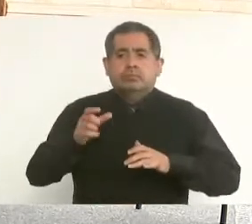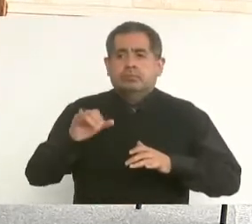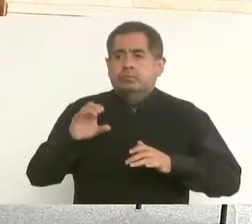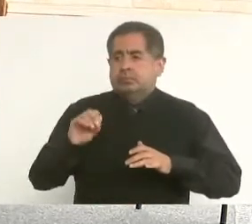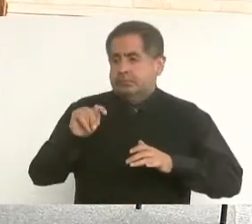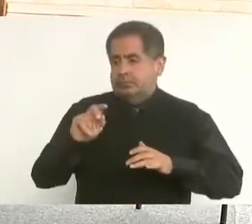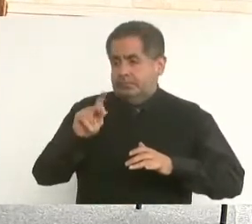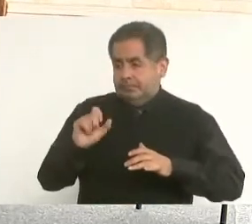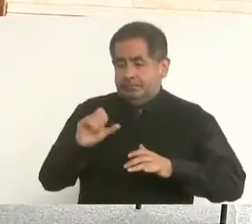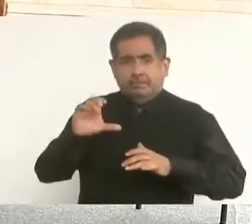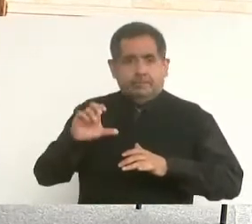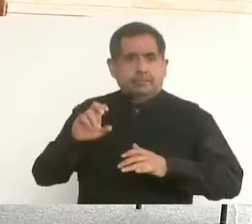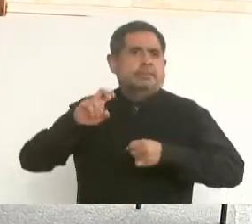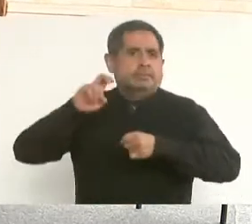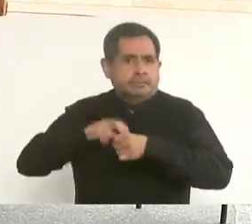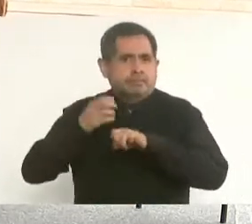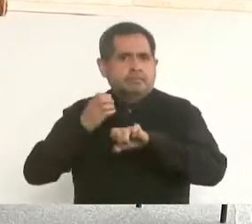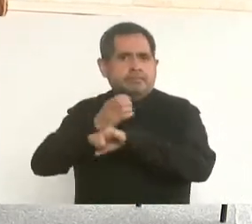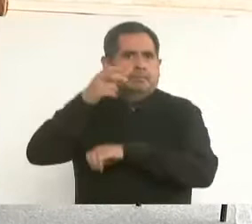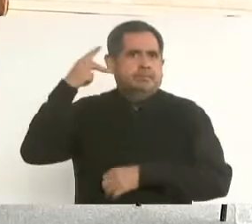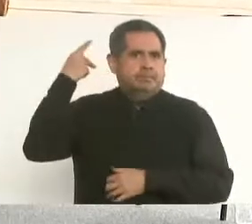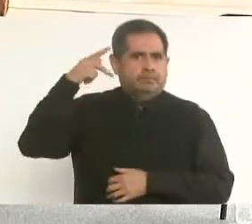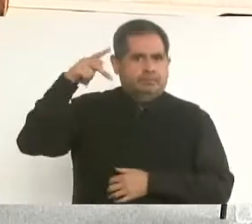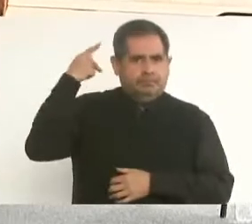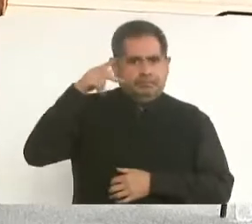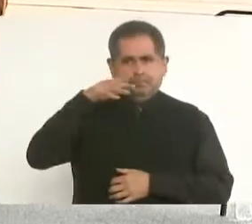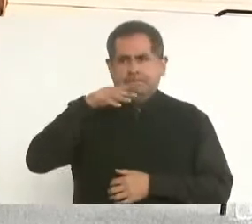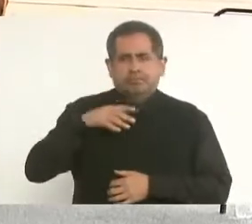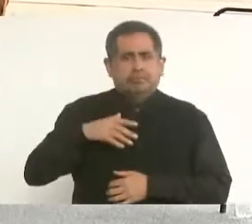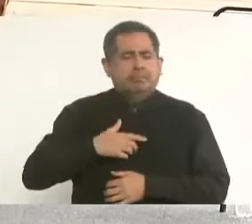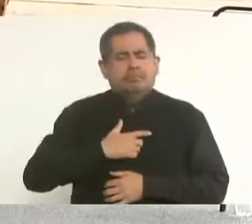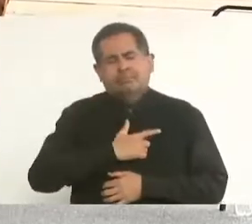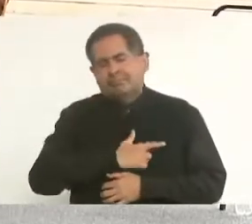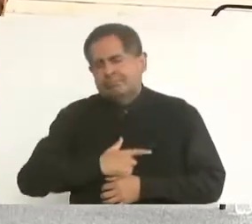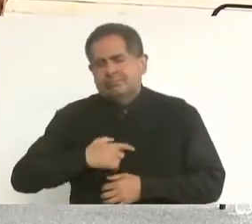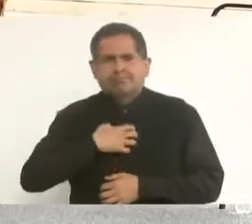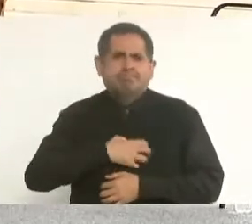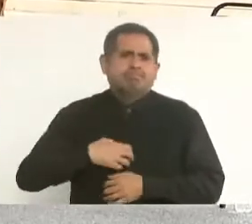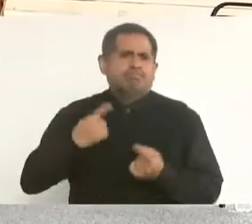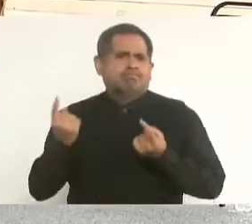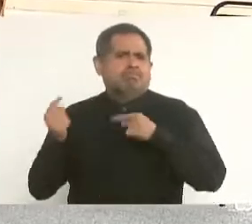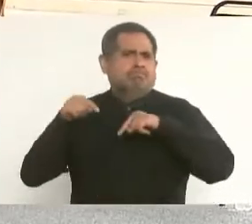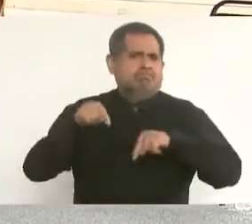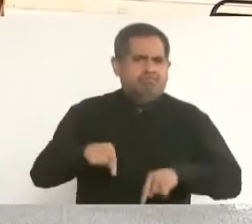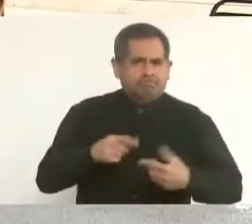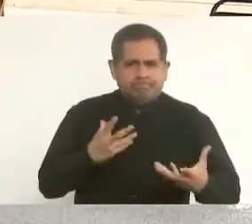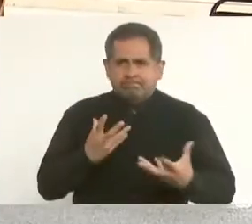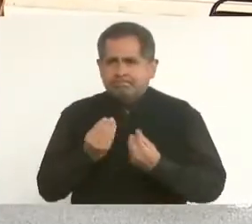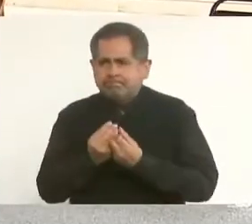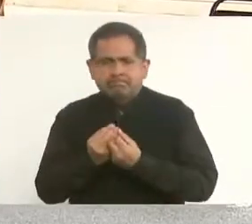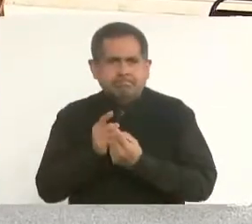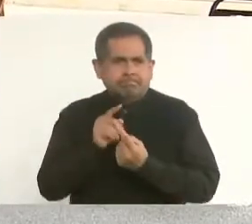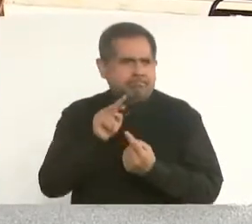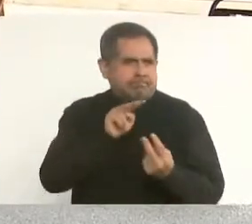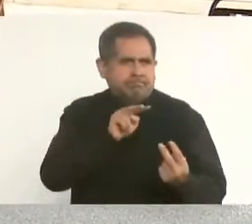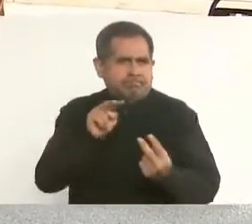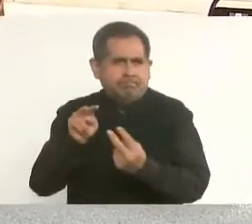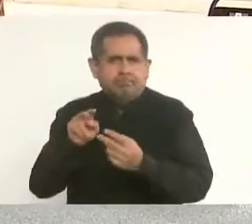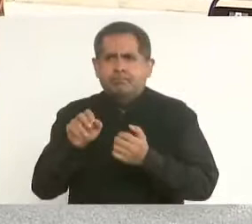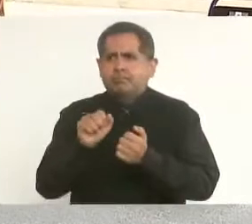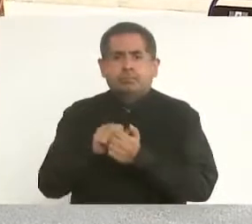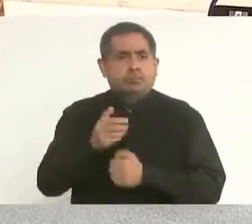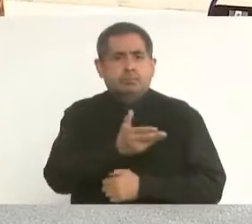Jicotepec, del estado de Puebla, me da muchísimo gusto estar con ustedes en